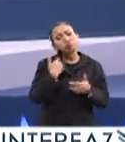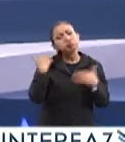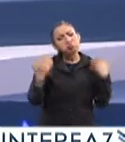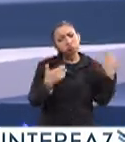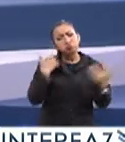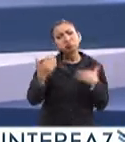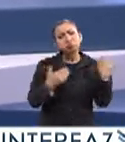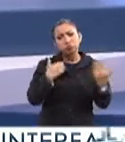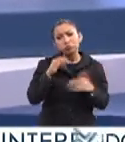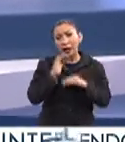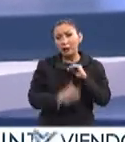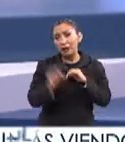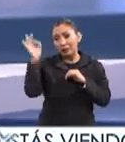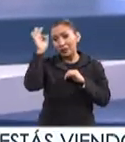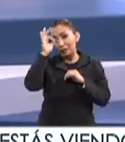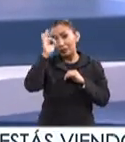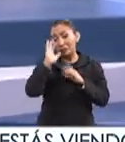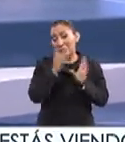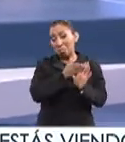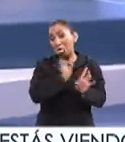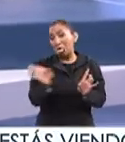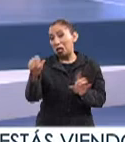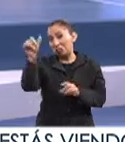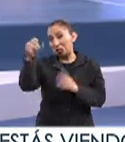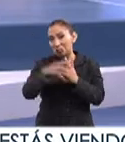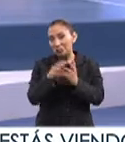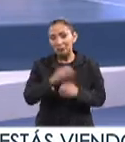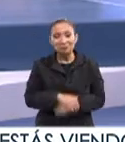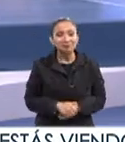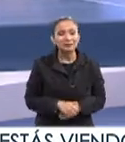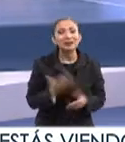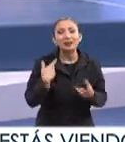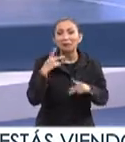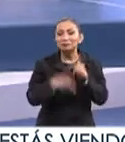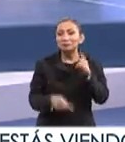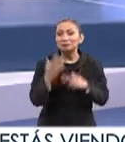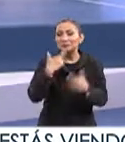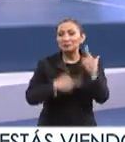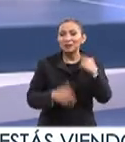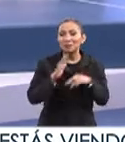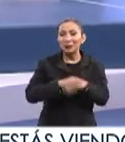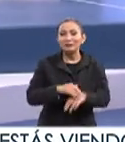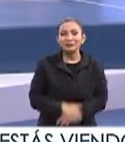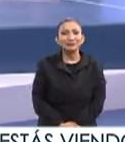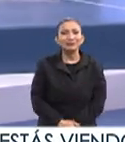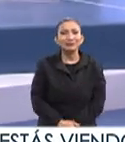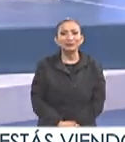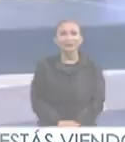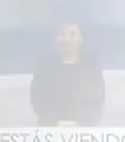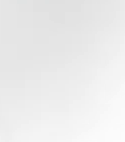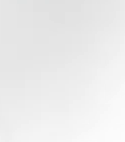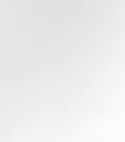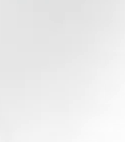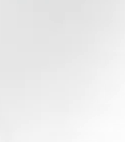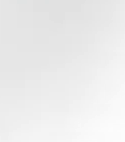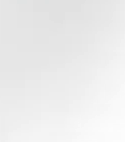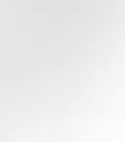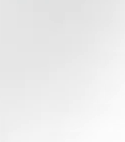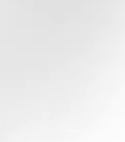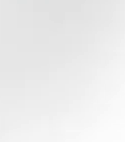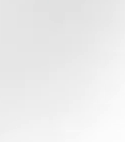Y terminaste estudiando filosofía. Nada que ver, nada. Bueno. Así es. Vamos a hacer una breve pausa y regresamos con más.